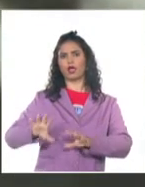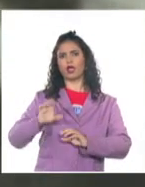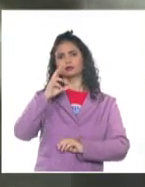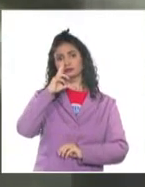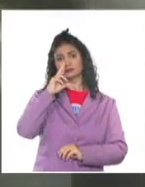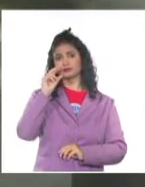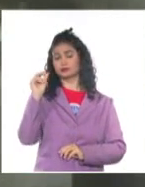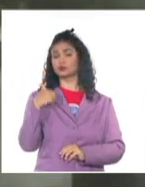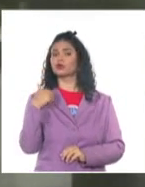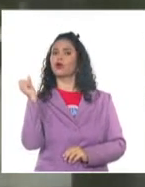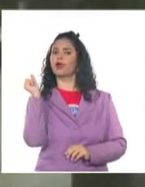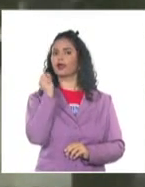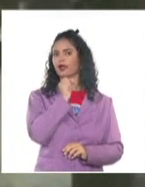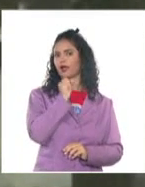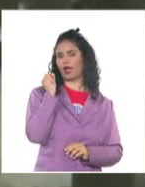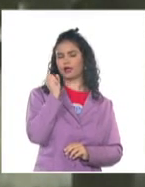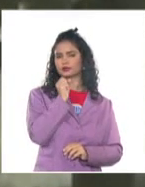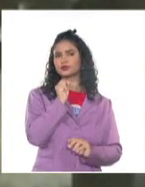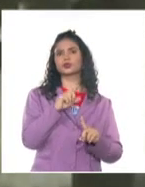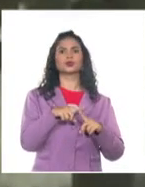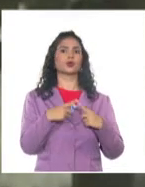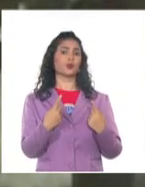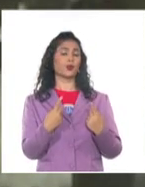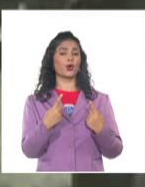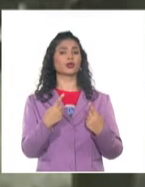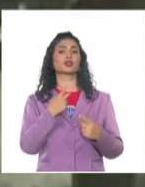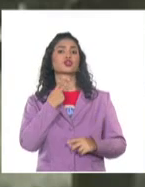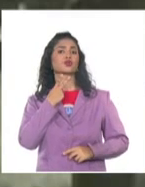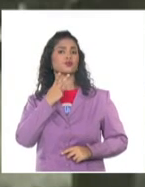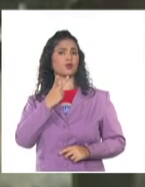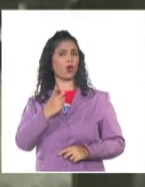cantar ni por tener buen